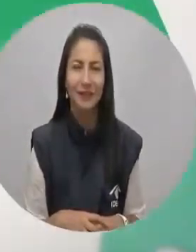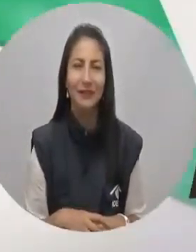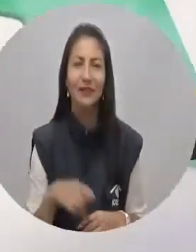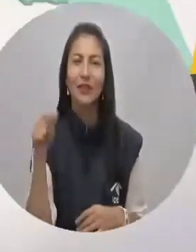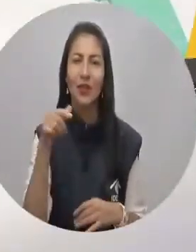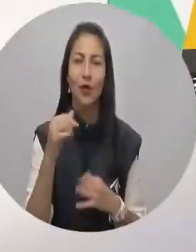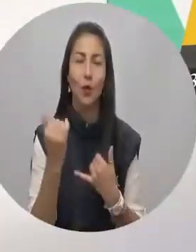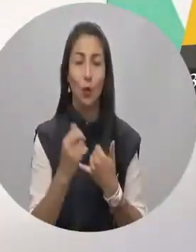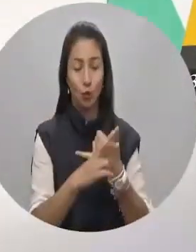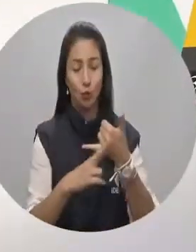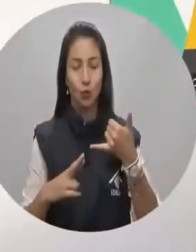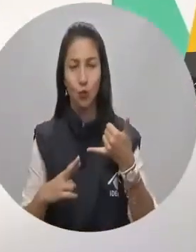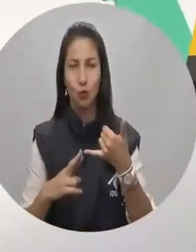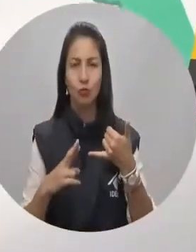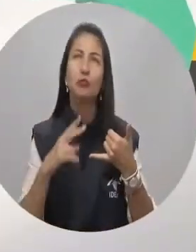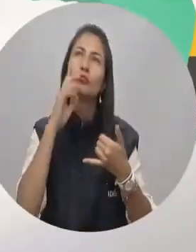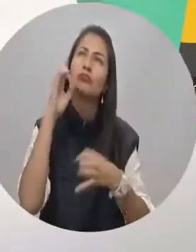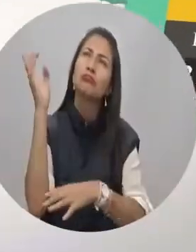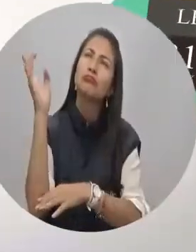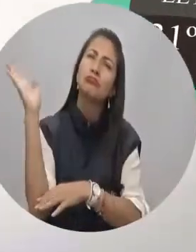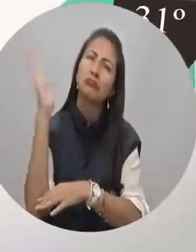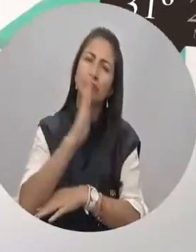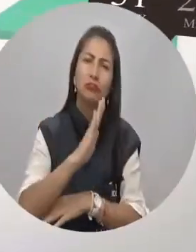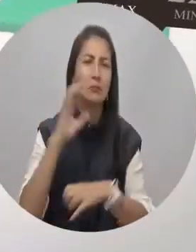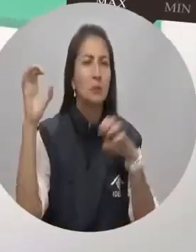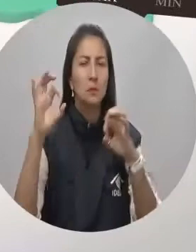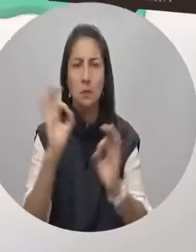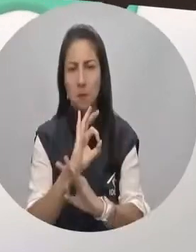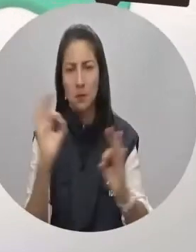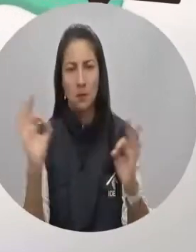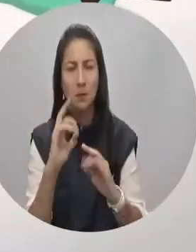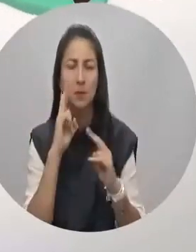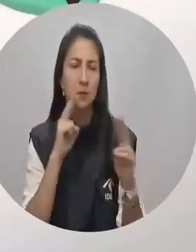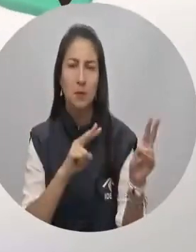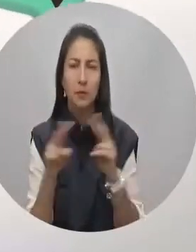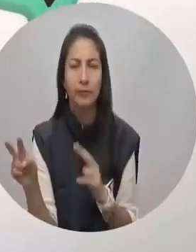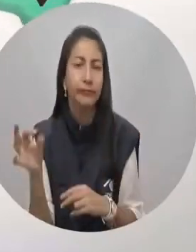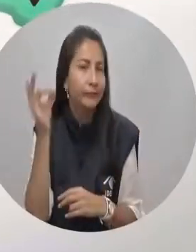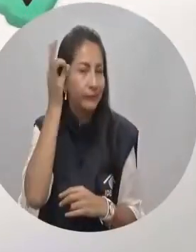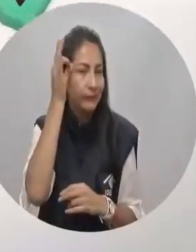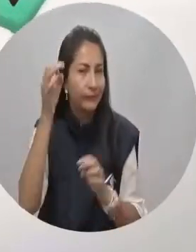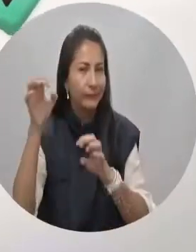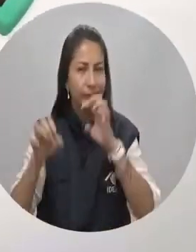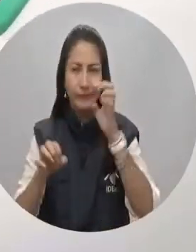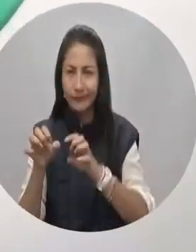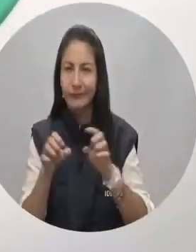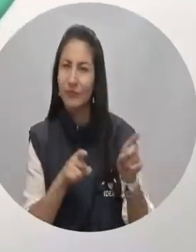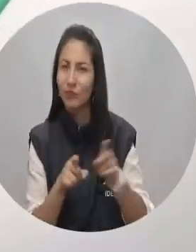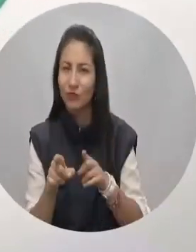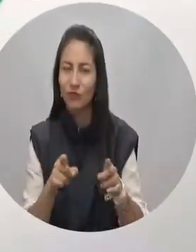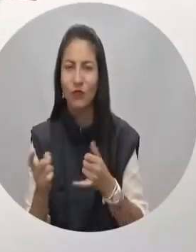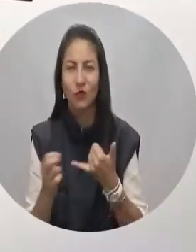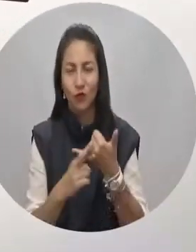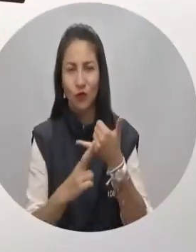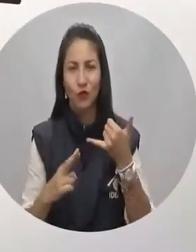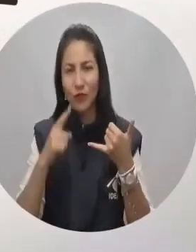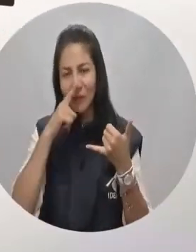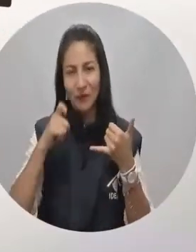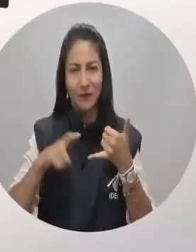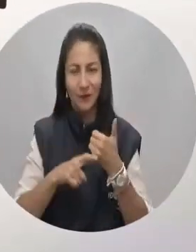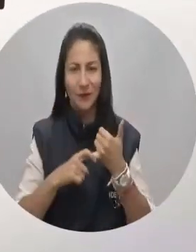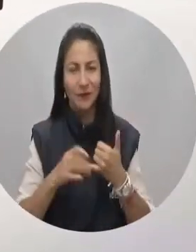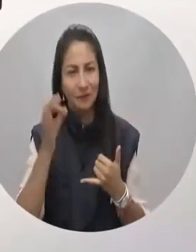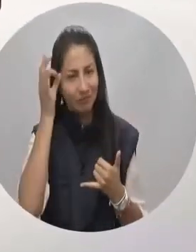El cielo en el sur del país permanecerá bastante cubierto sin lluvias registradas, pero no se descartan lluvias ligeras sobre el sur del